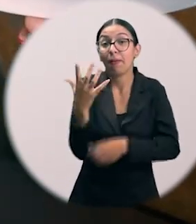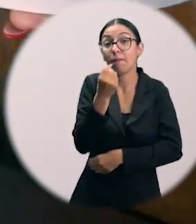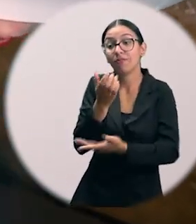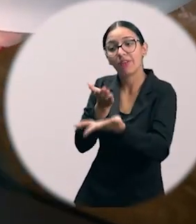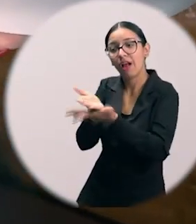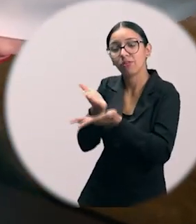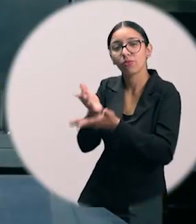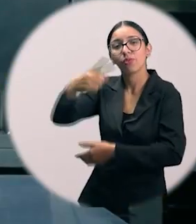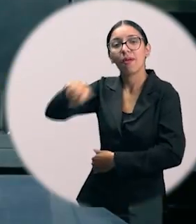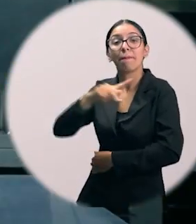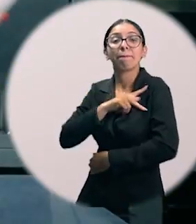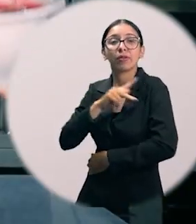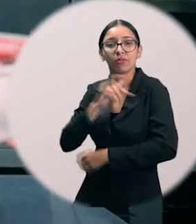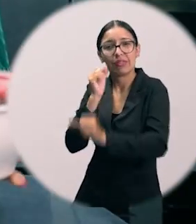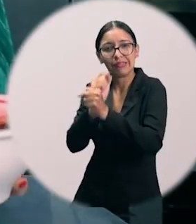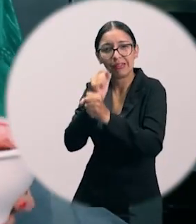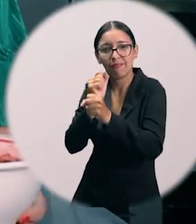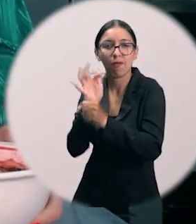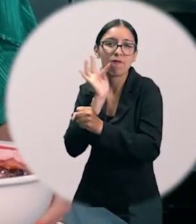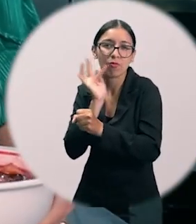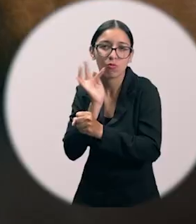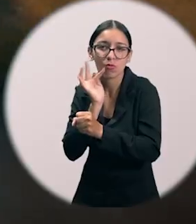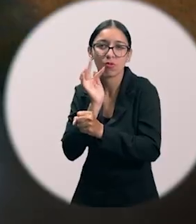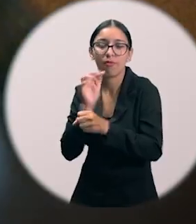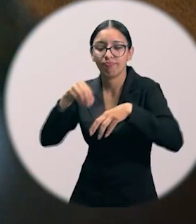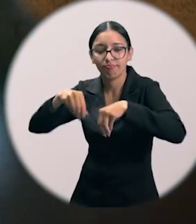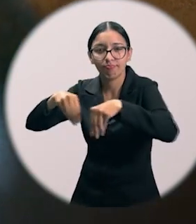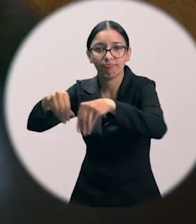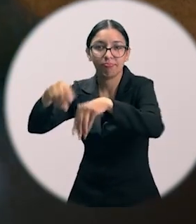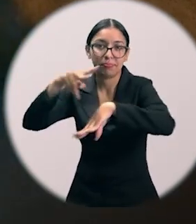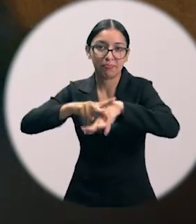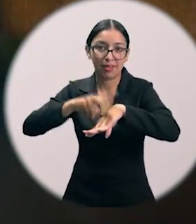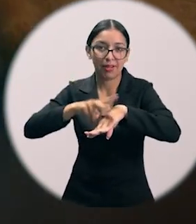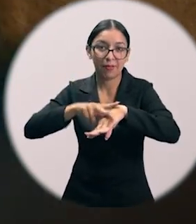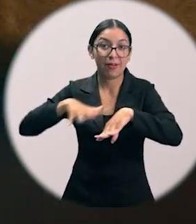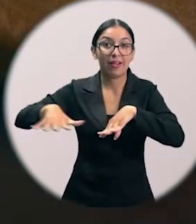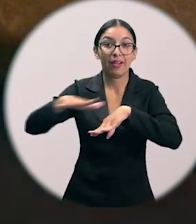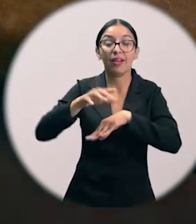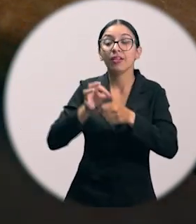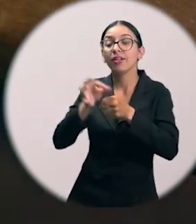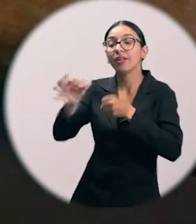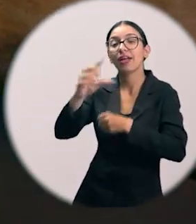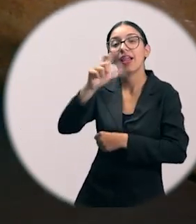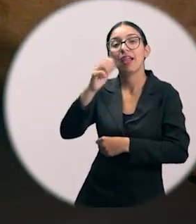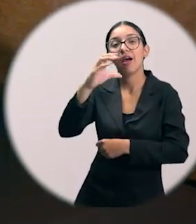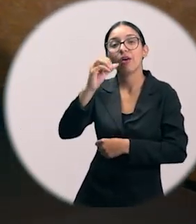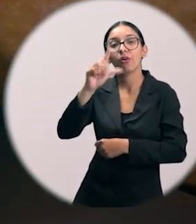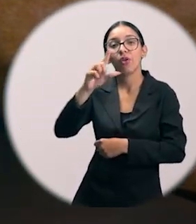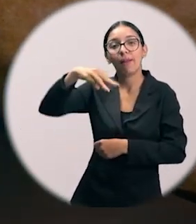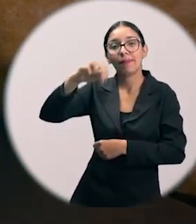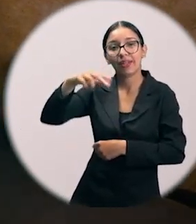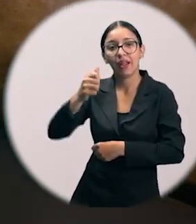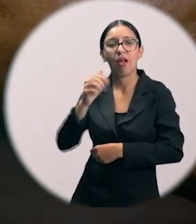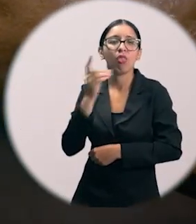ayudamos a toda la gente que se está dedicando a cultivar frutas en nuestro país. En la zona de la colmena tenemos unos duraznos y